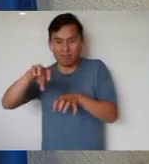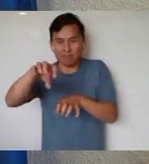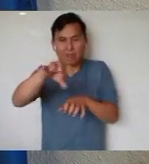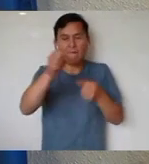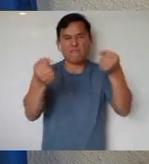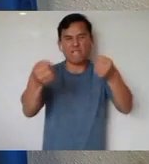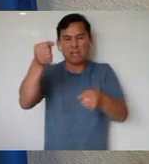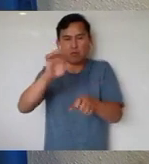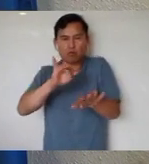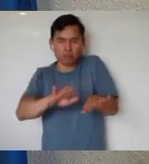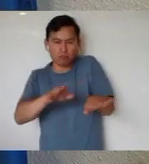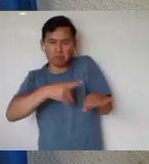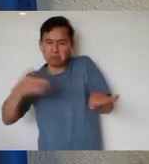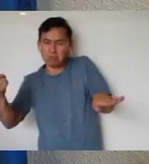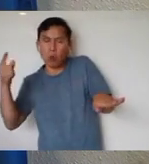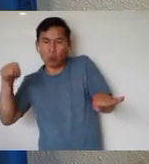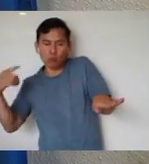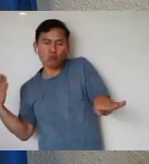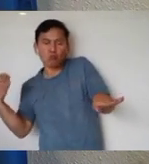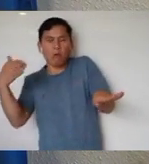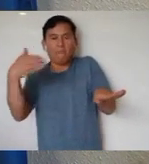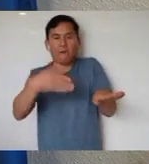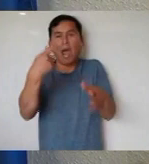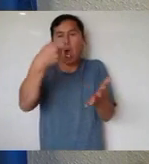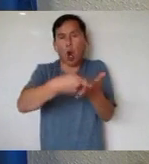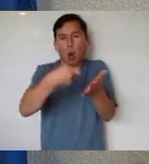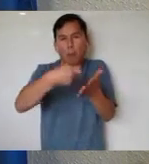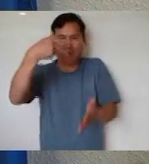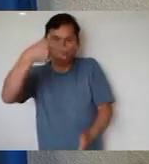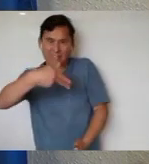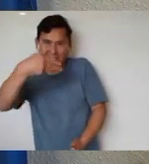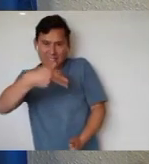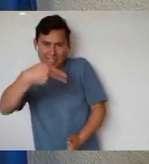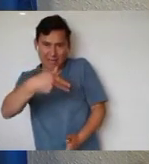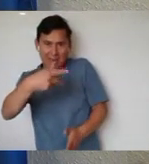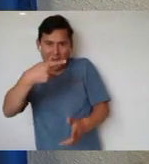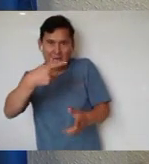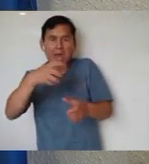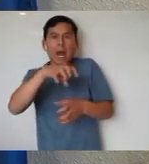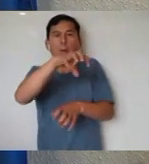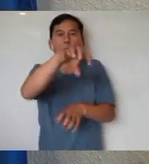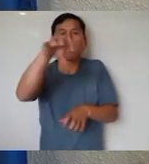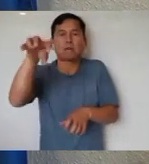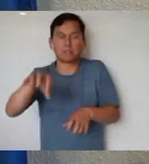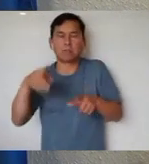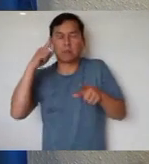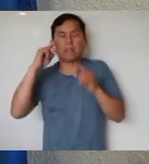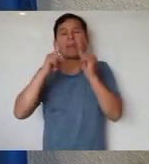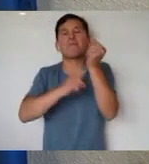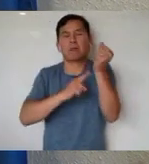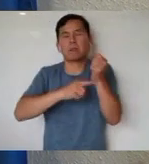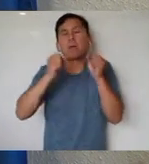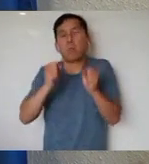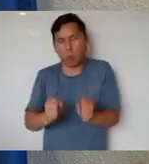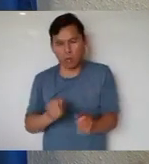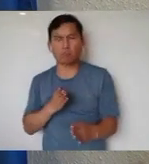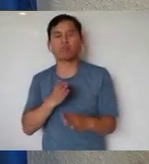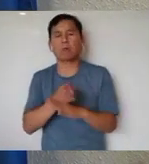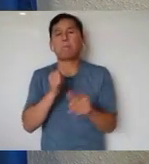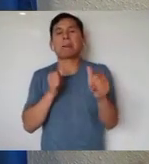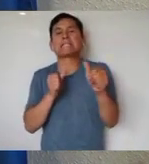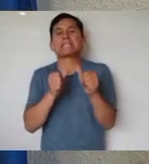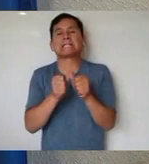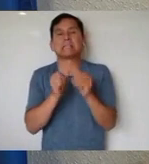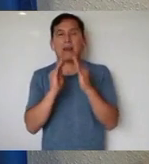que entrega, sobre todo en el sector alto, este combustible para poder que las familias se abastezcan de él y puedan